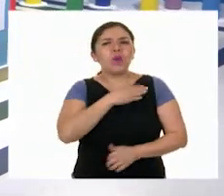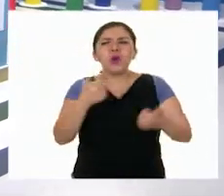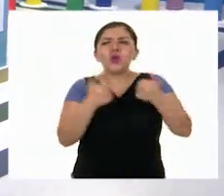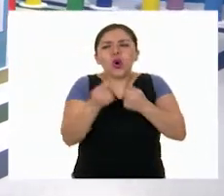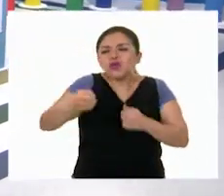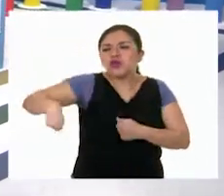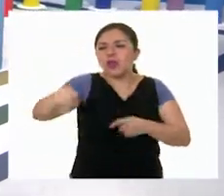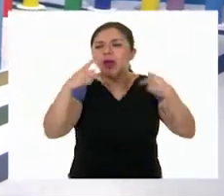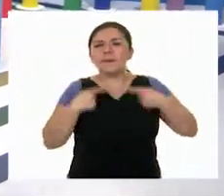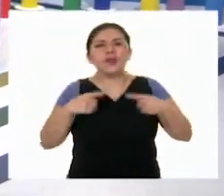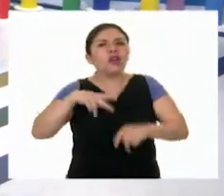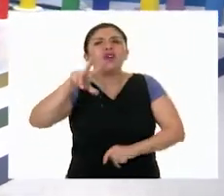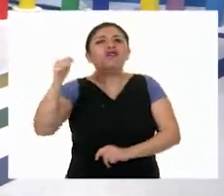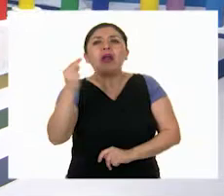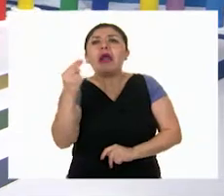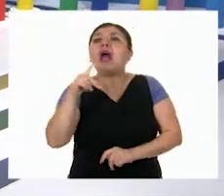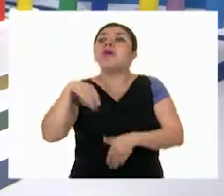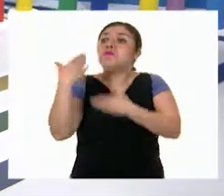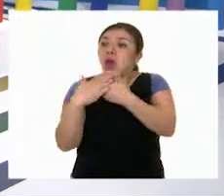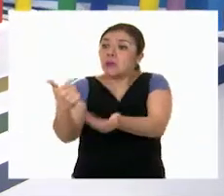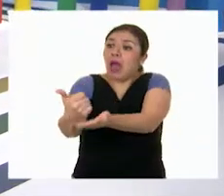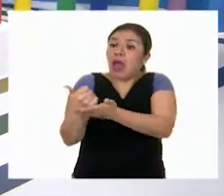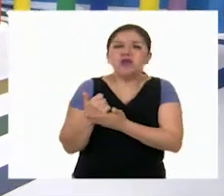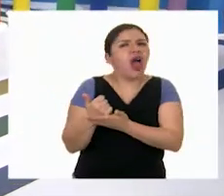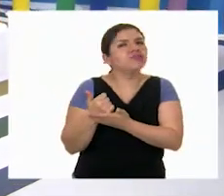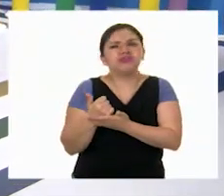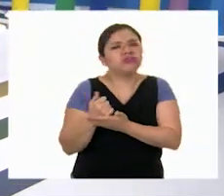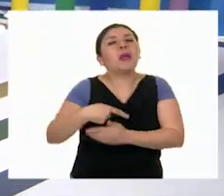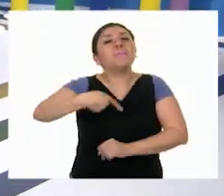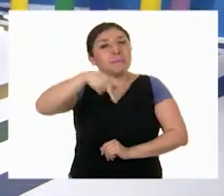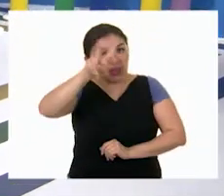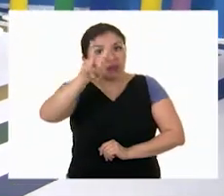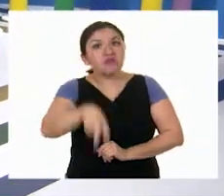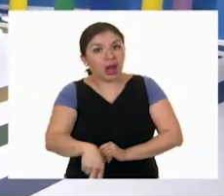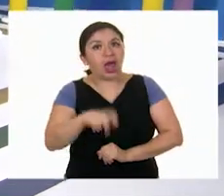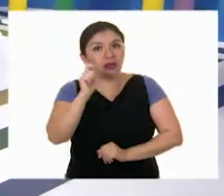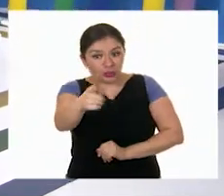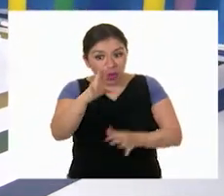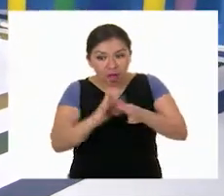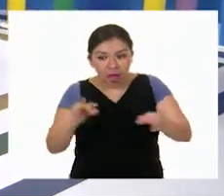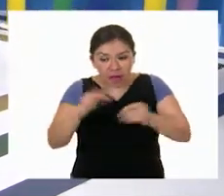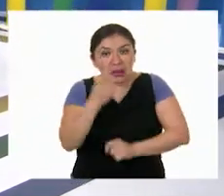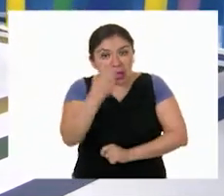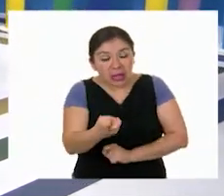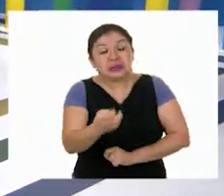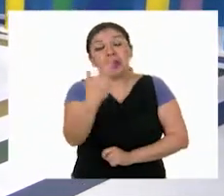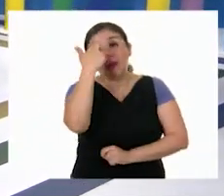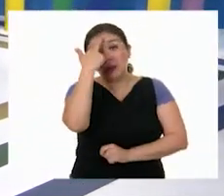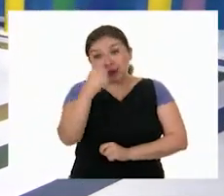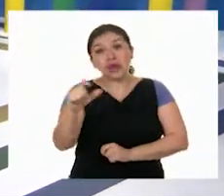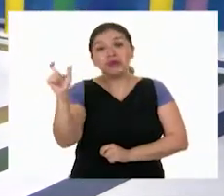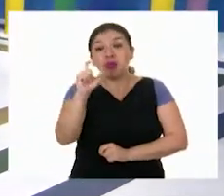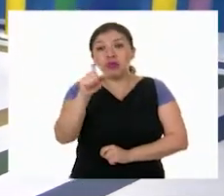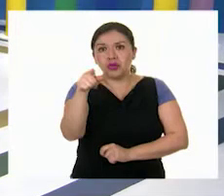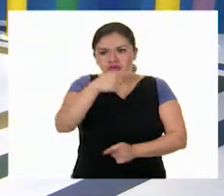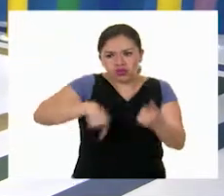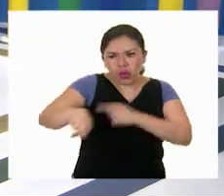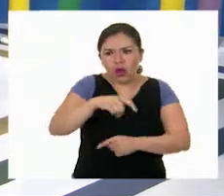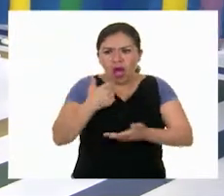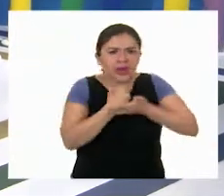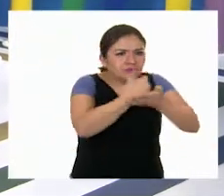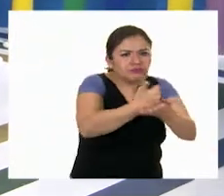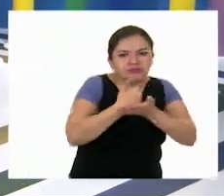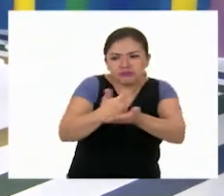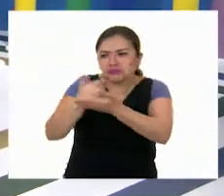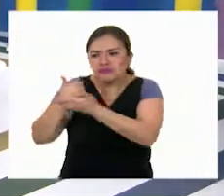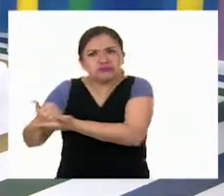sin esperar nada a cambio. Pero me parece que hay algo de cierto en lo que nos estás diciendo, Raulito. Si todos hacemos algo bueno